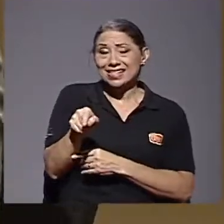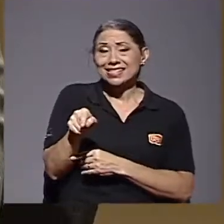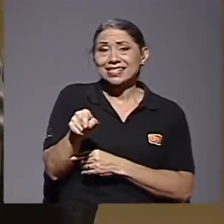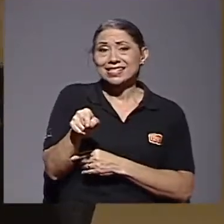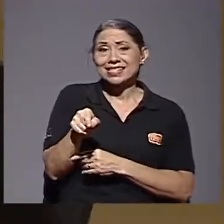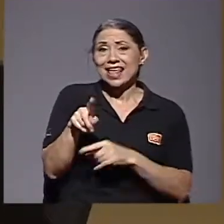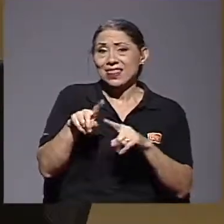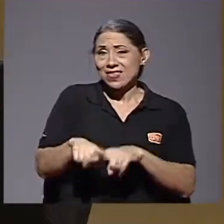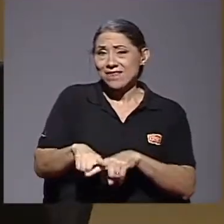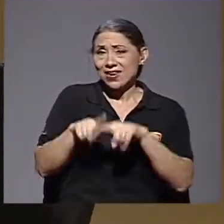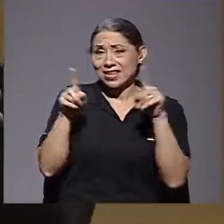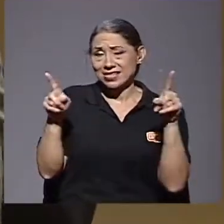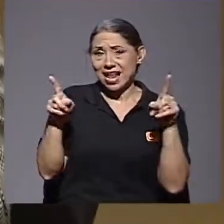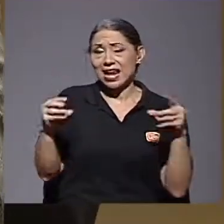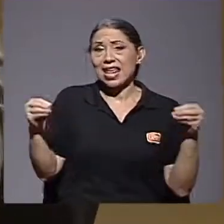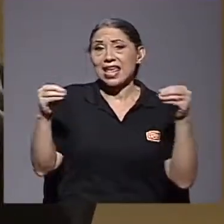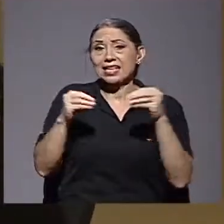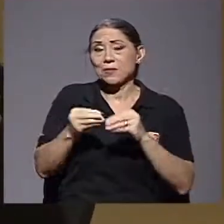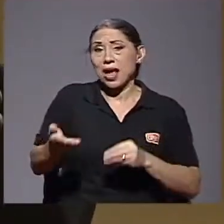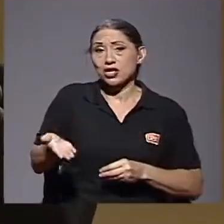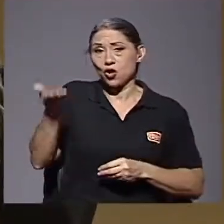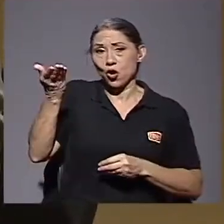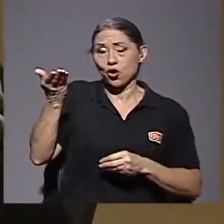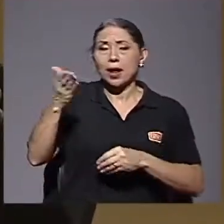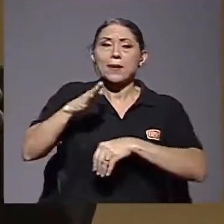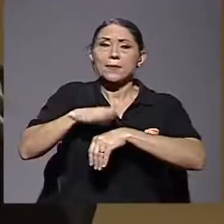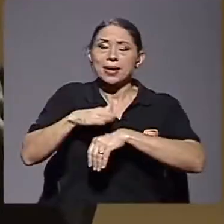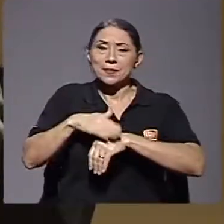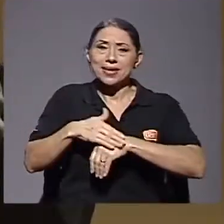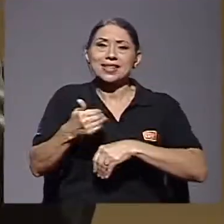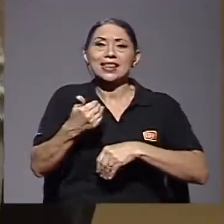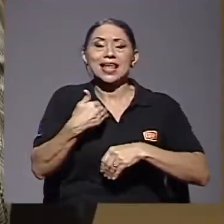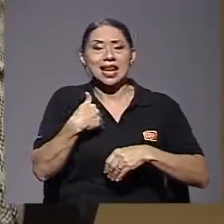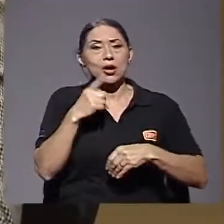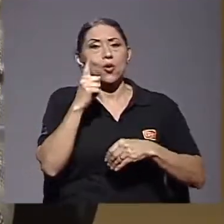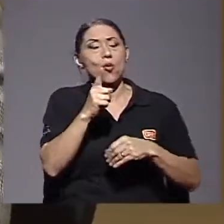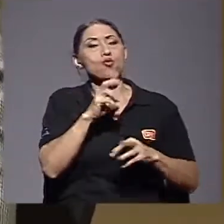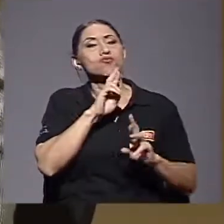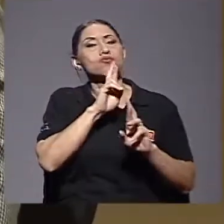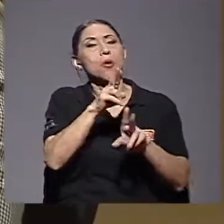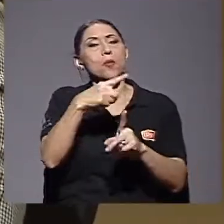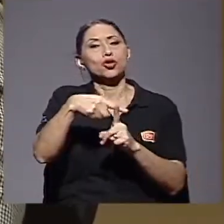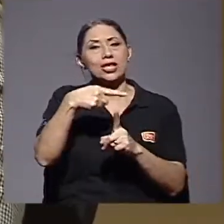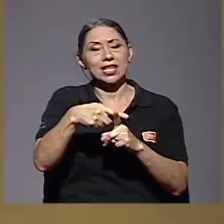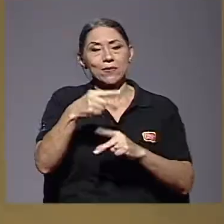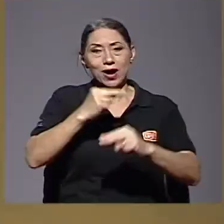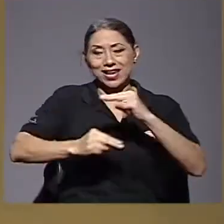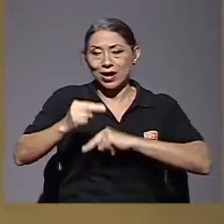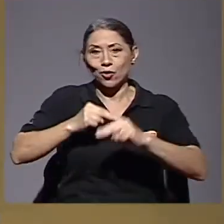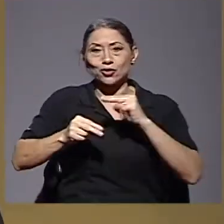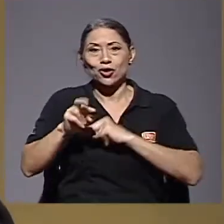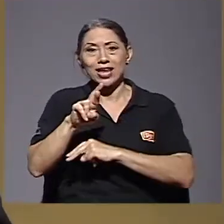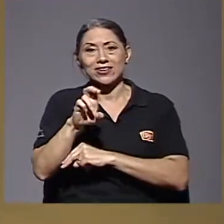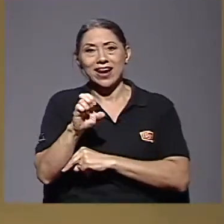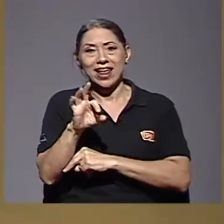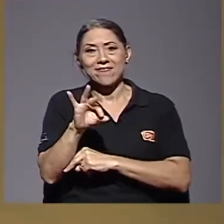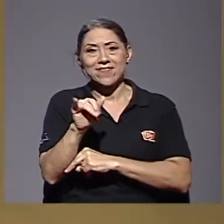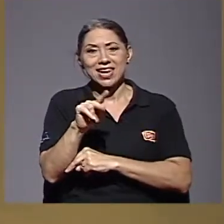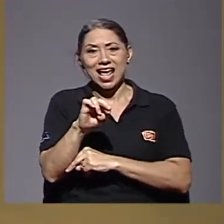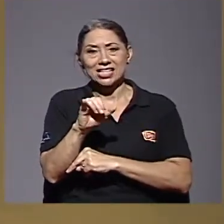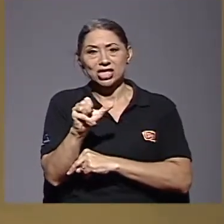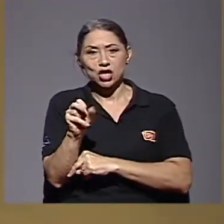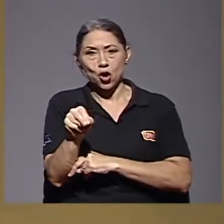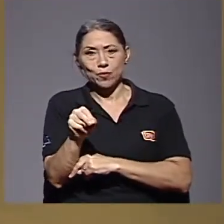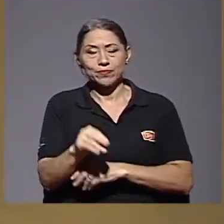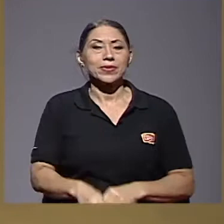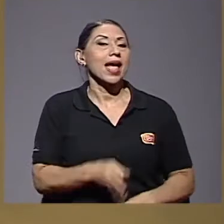diferencial es mayor y permite tener un margen positivo en negocio de refinación. Ok, hablemos de un tema un poco